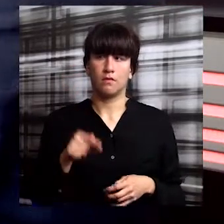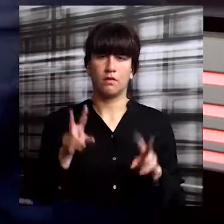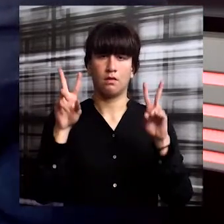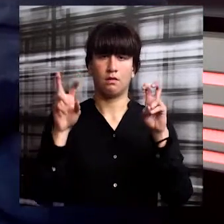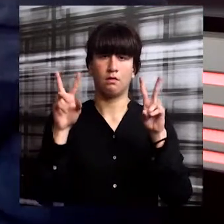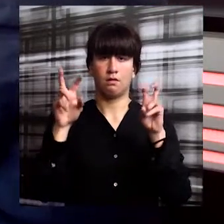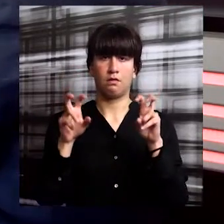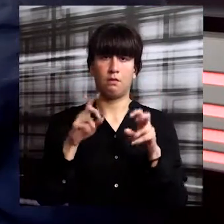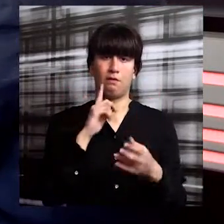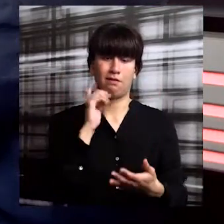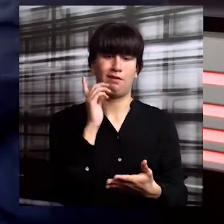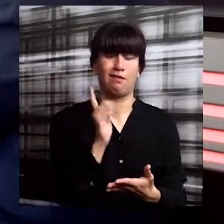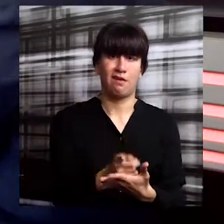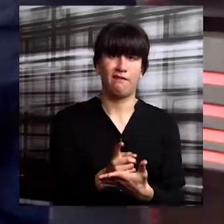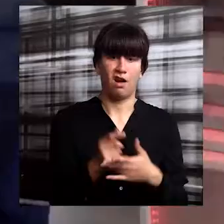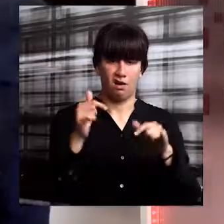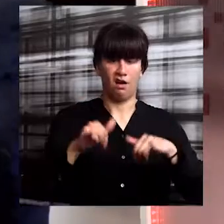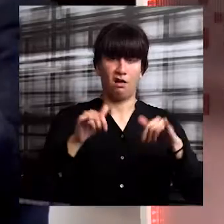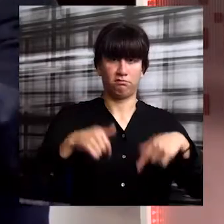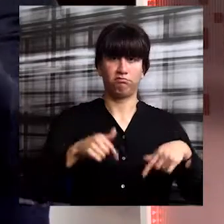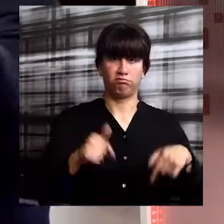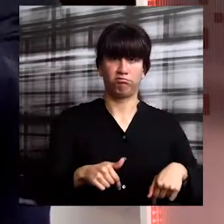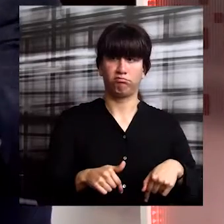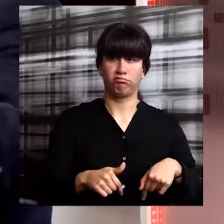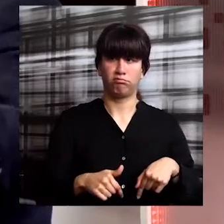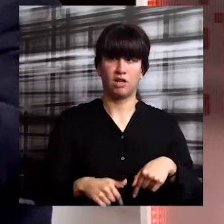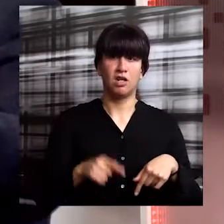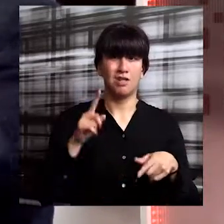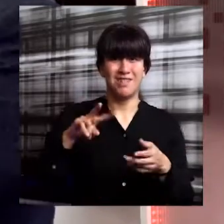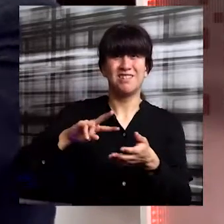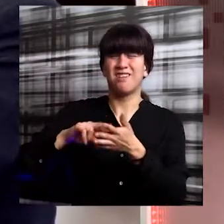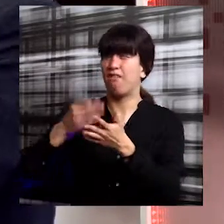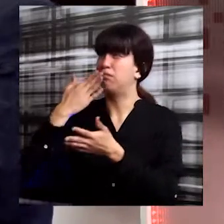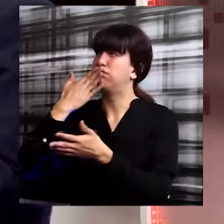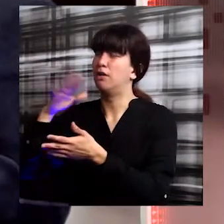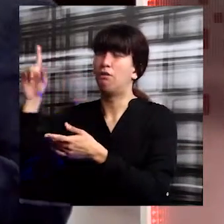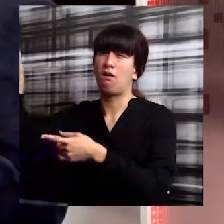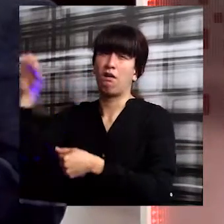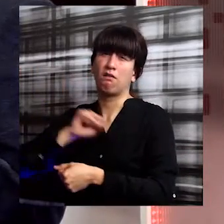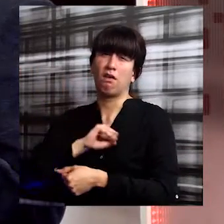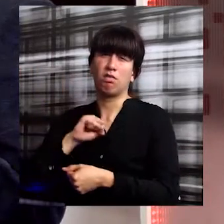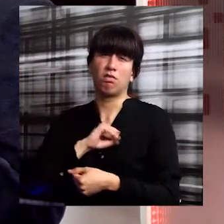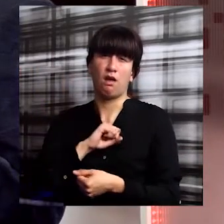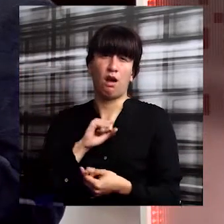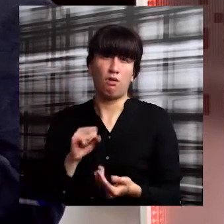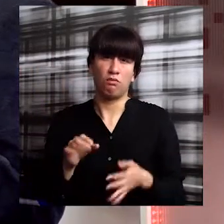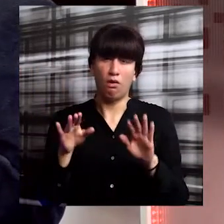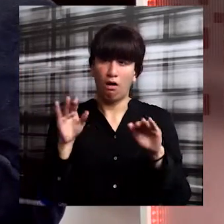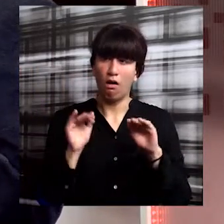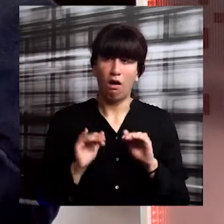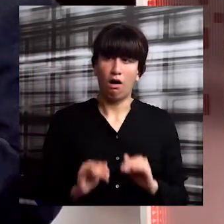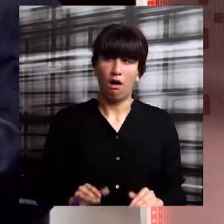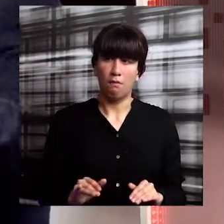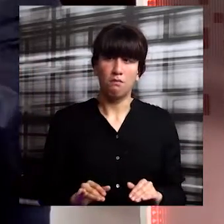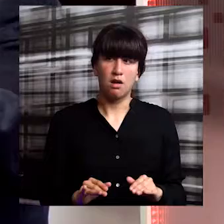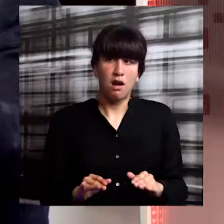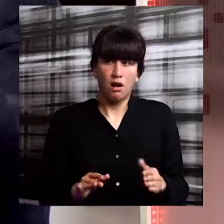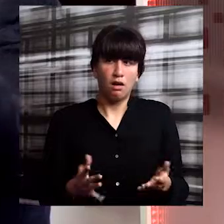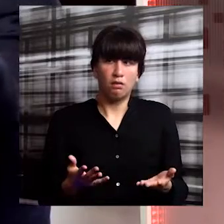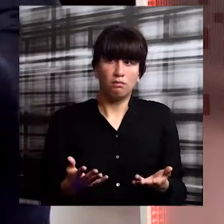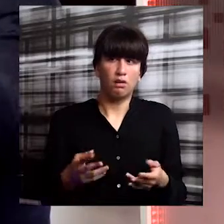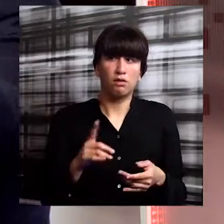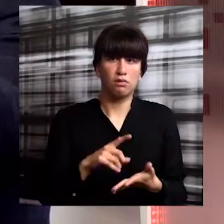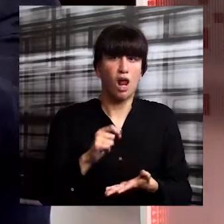que debiera de darse acá, debiera solucionarse acá, se va a solucionar en Santiago, como el mismo tema de los trolebuses. Porque, o sea, es